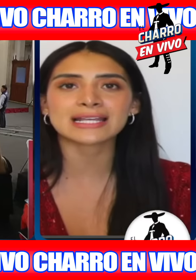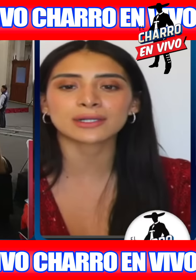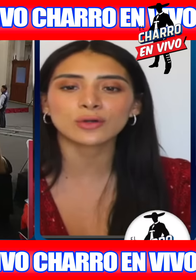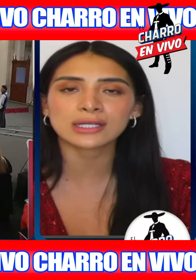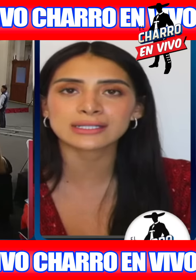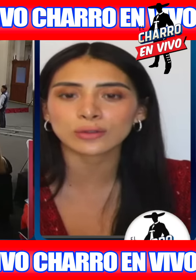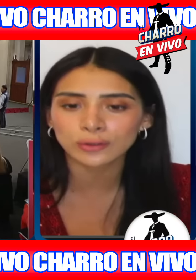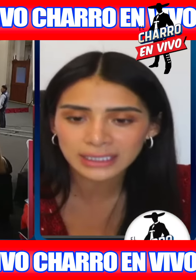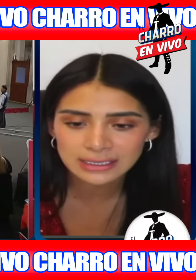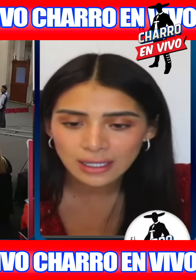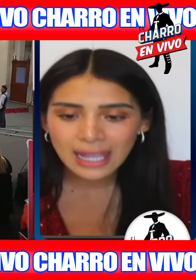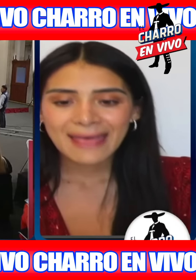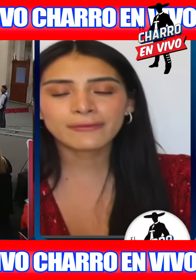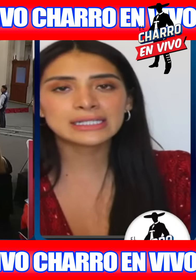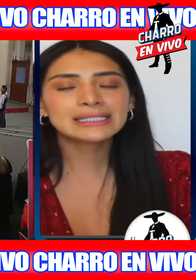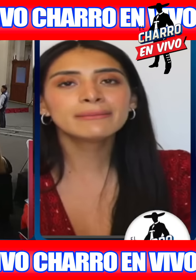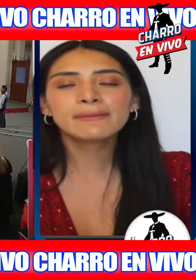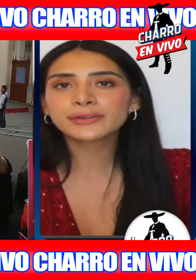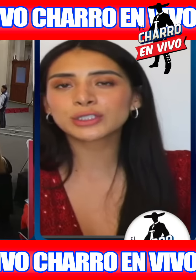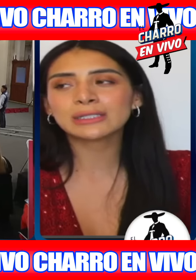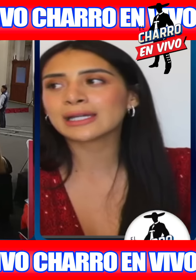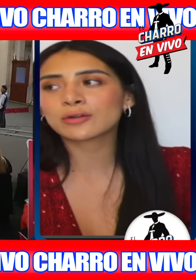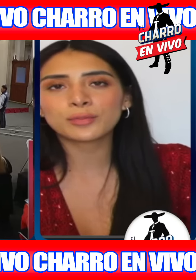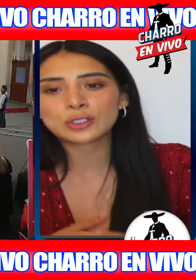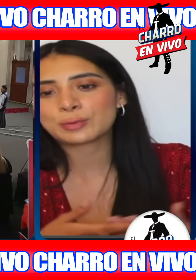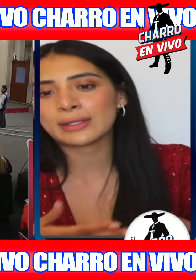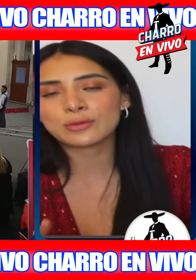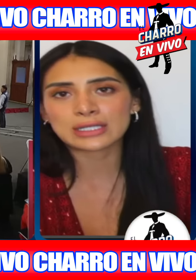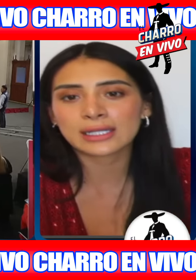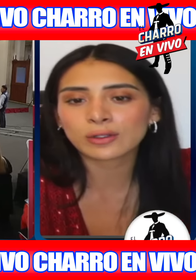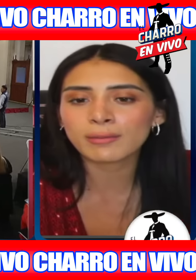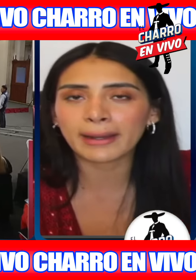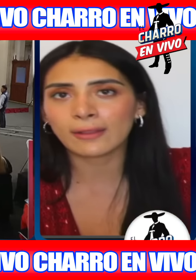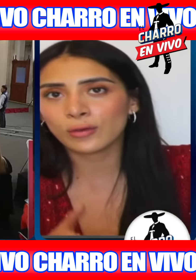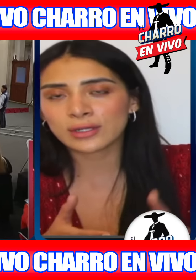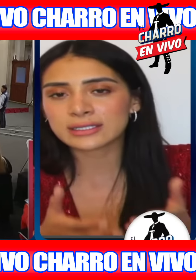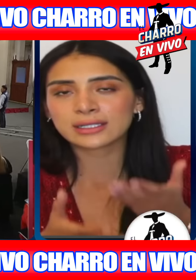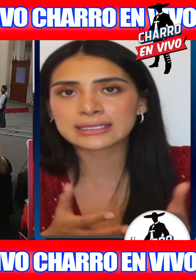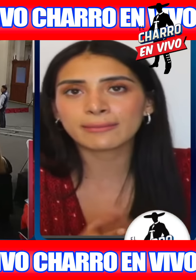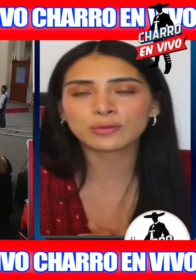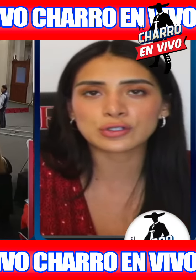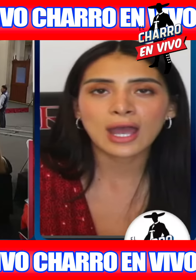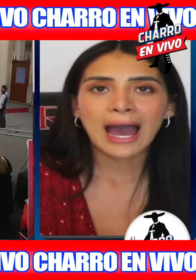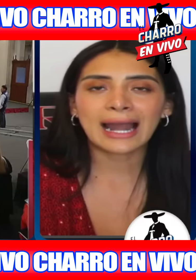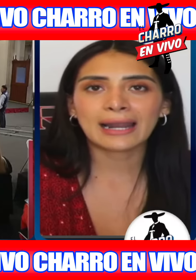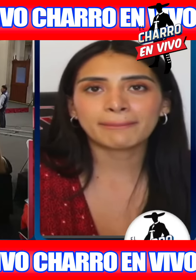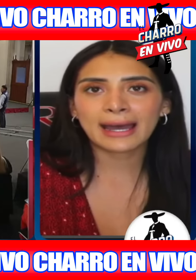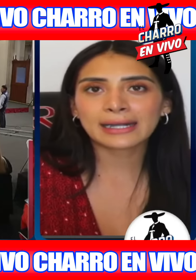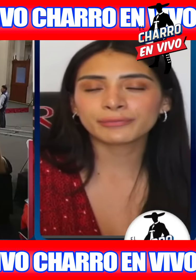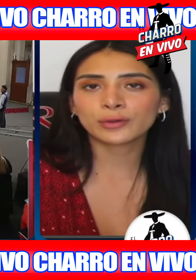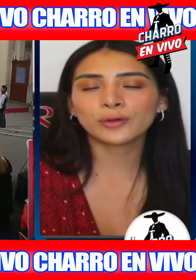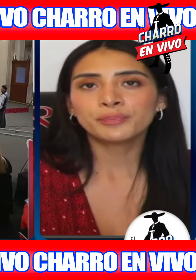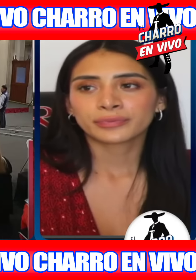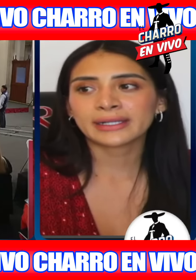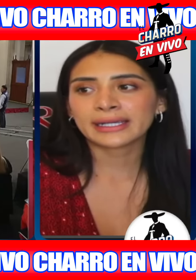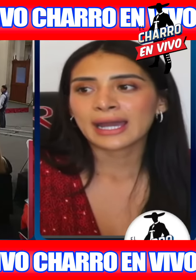una de las mejores economías. Definitivamente todavía no nos podemos andar comparando, decir que estamos a la par,